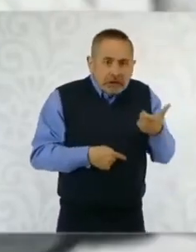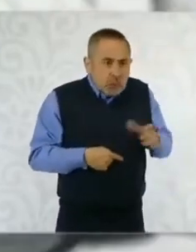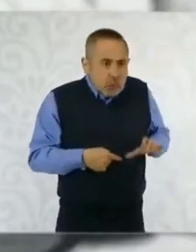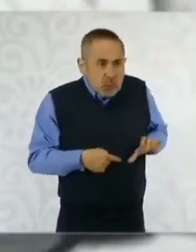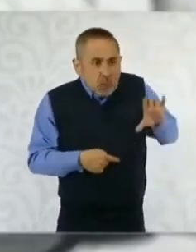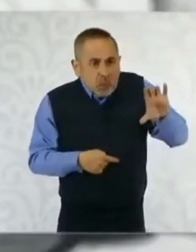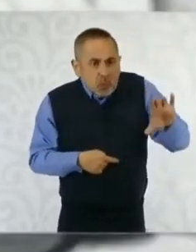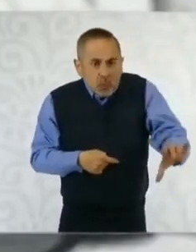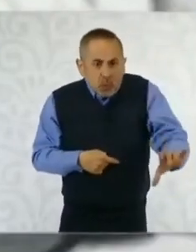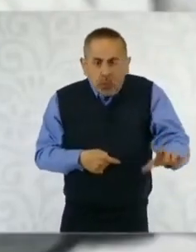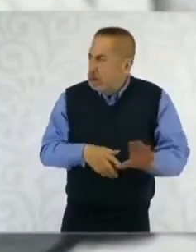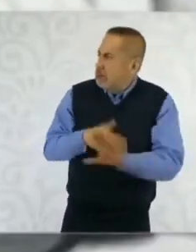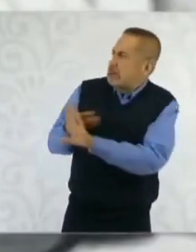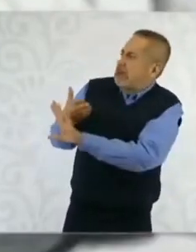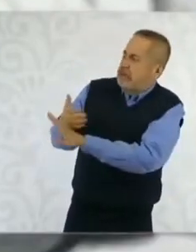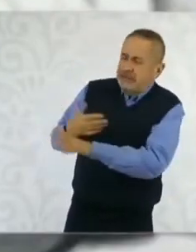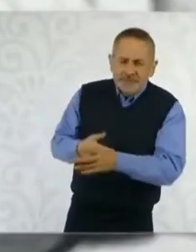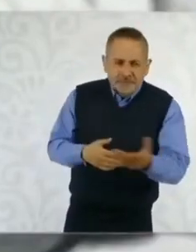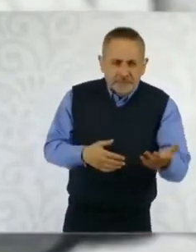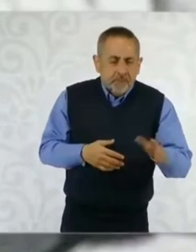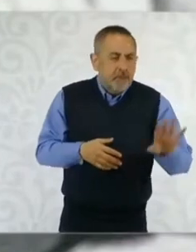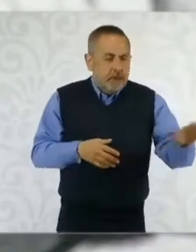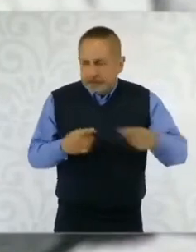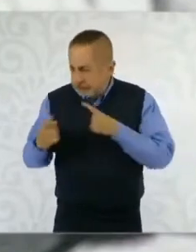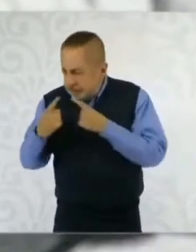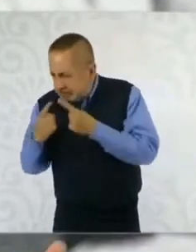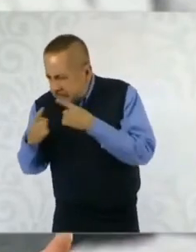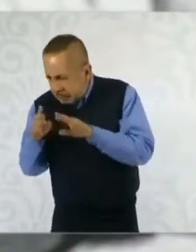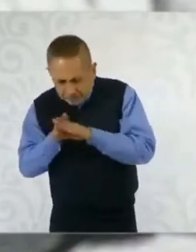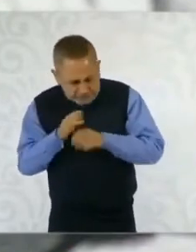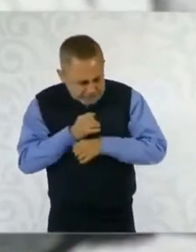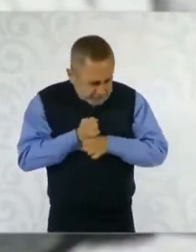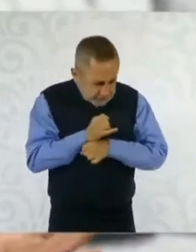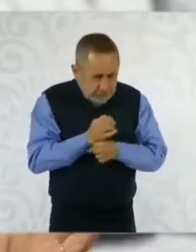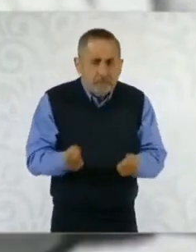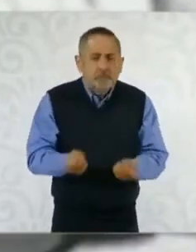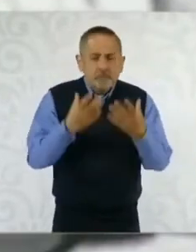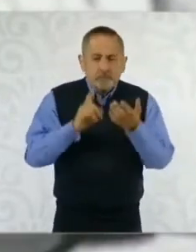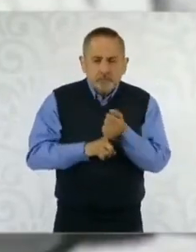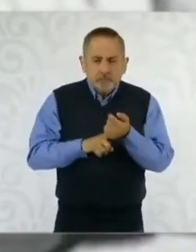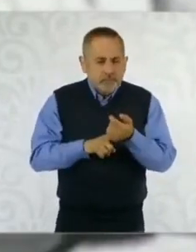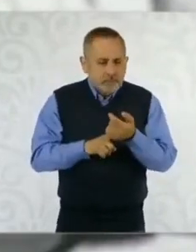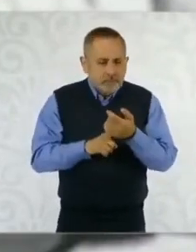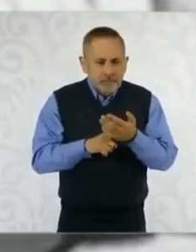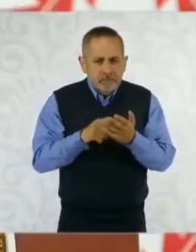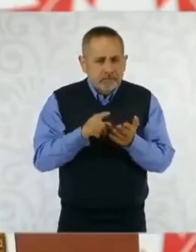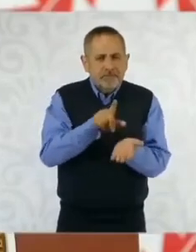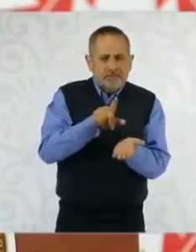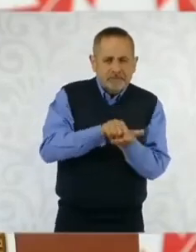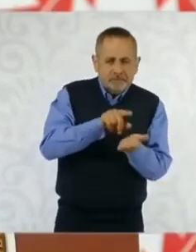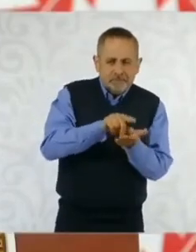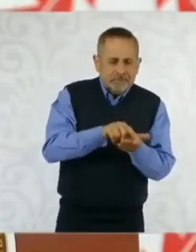nosotros hacemos análisis ahí, Paulina los hace de bots, sobre todo de la red X.